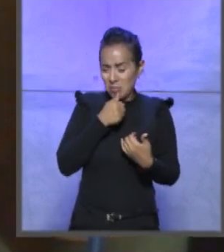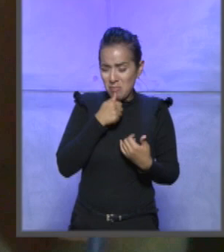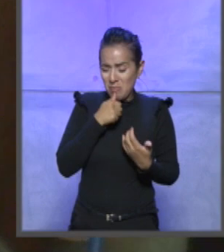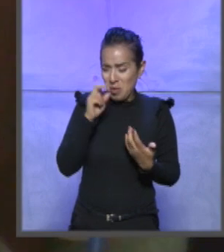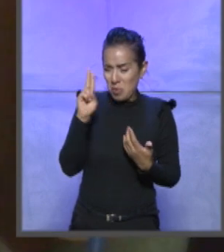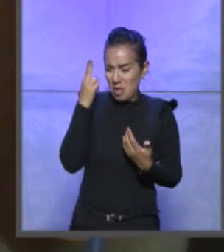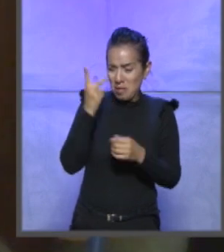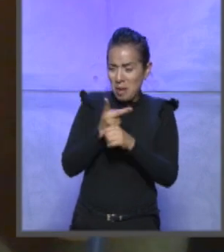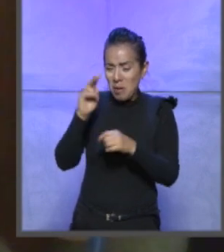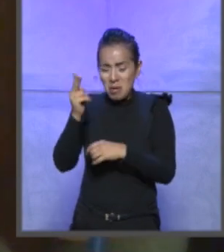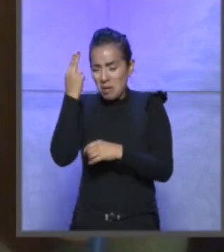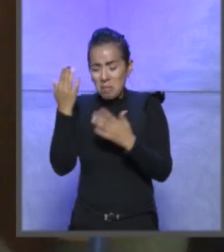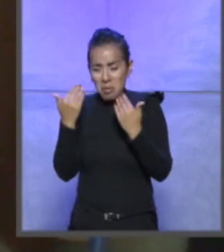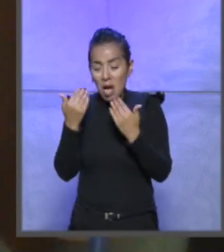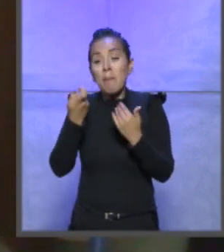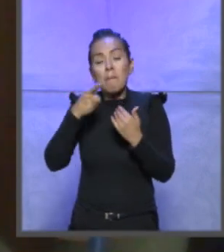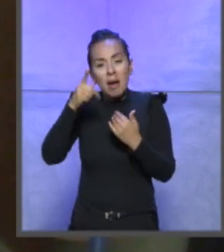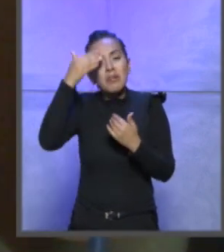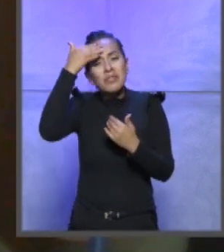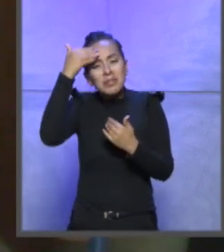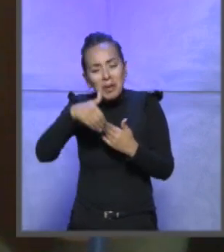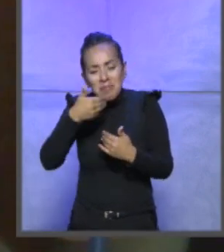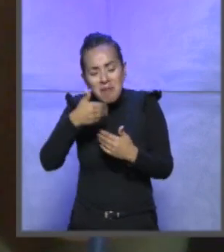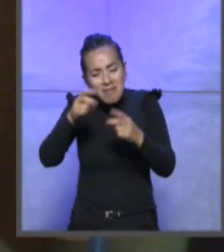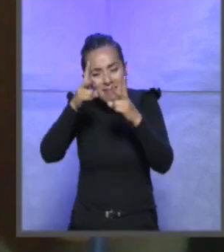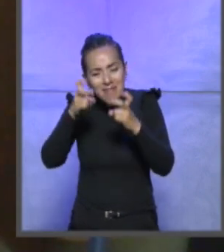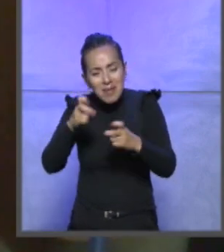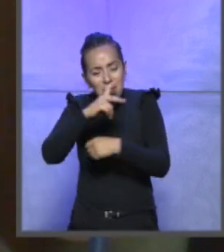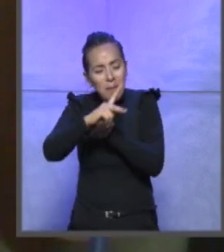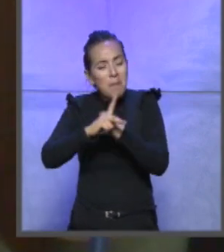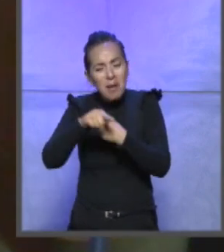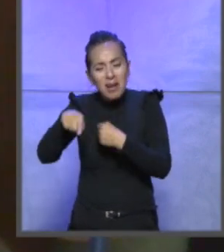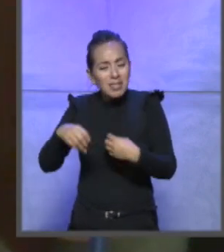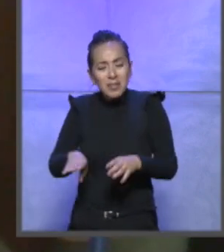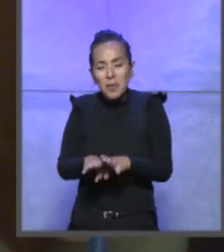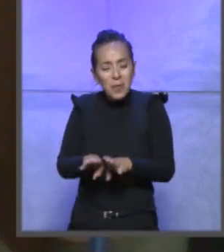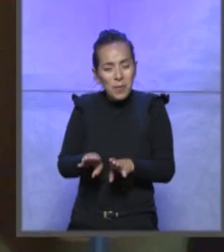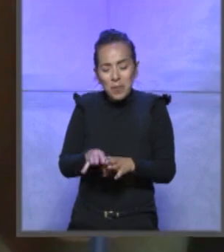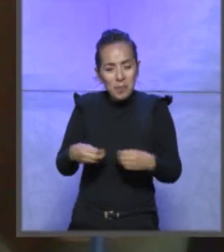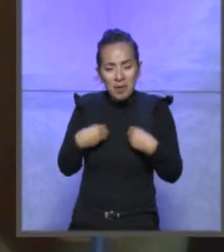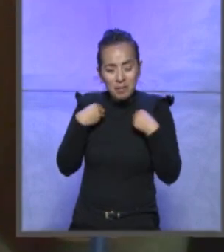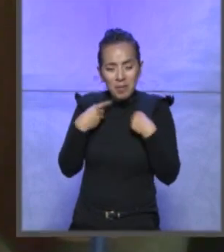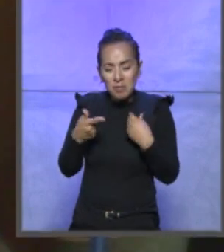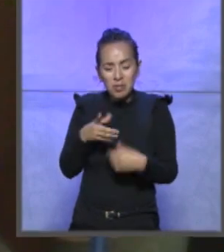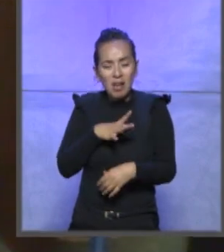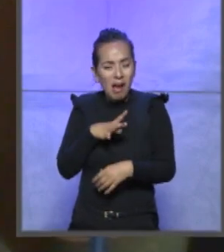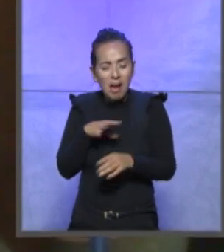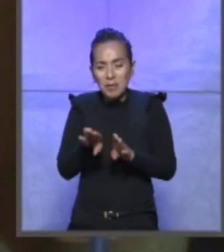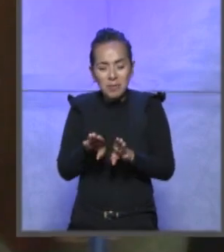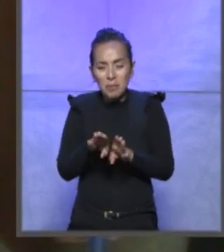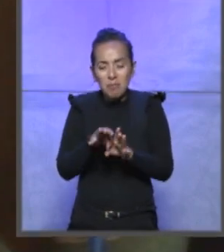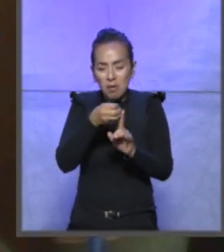estudios, pero saben más de la realidad que tiene nuestro país que lo que un adulto está pensando hoy en día. ¿Por qué? Porque estamos viviendo